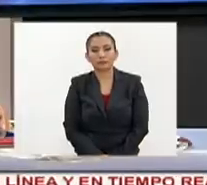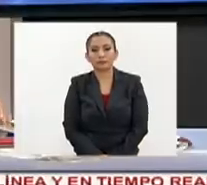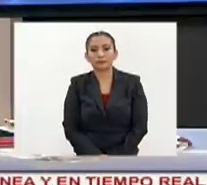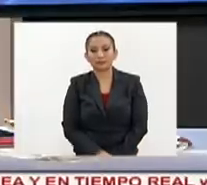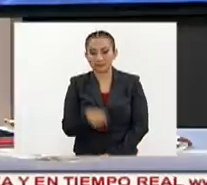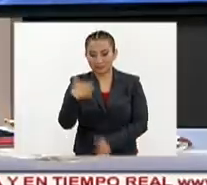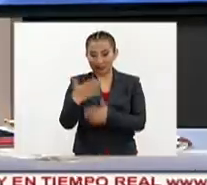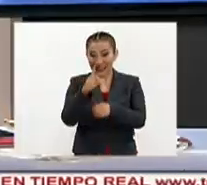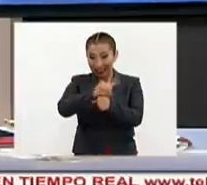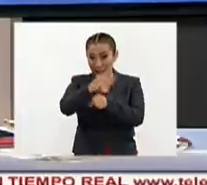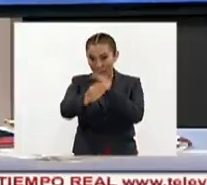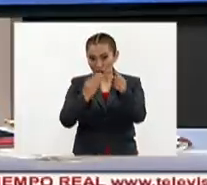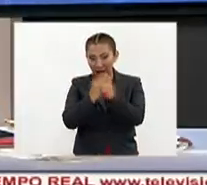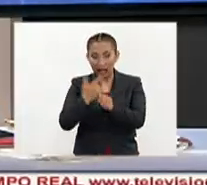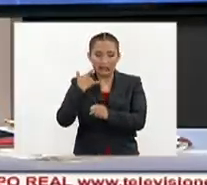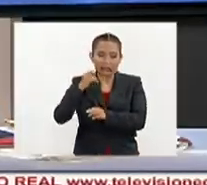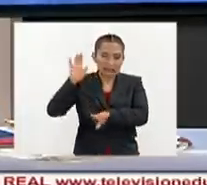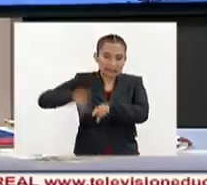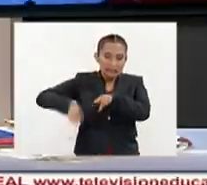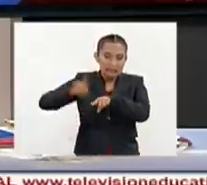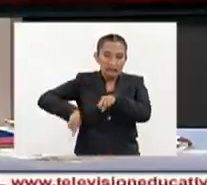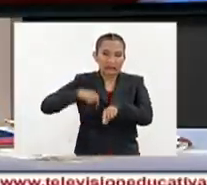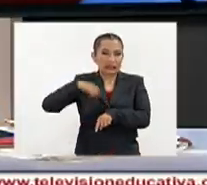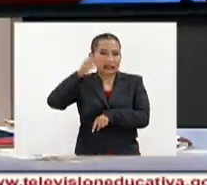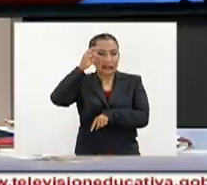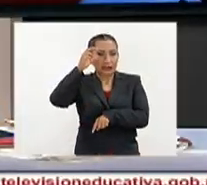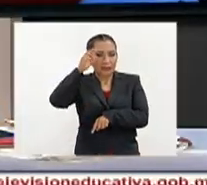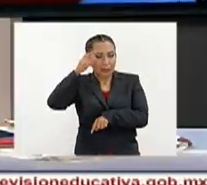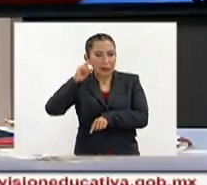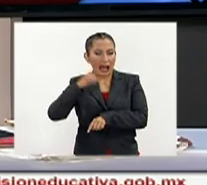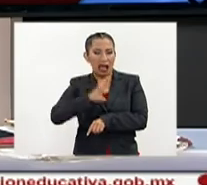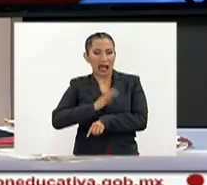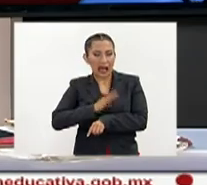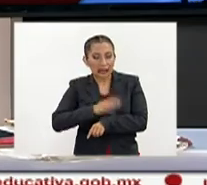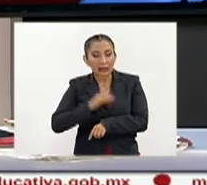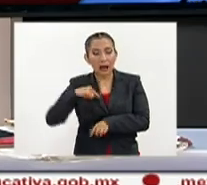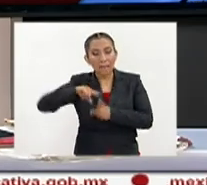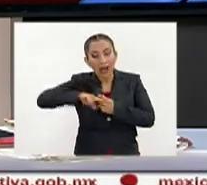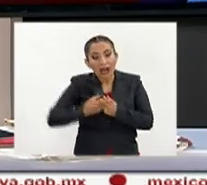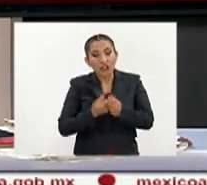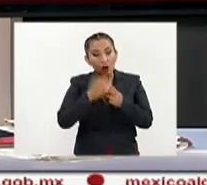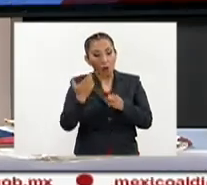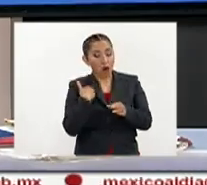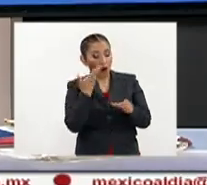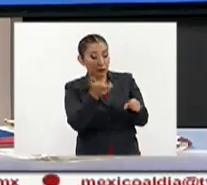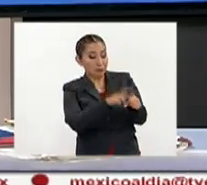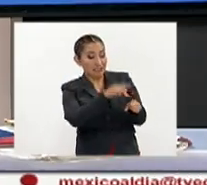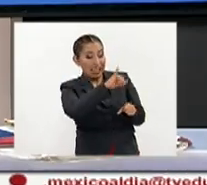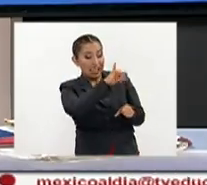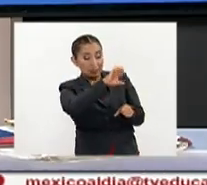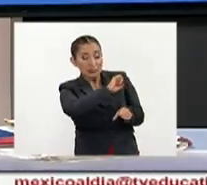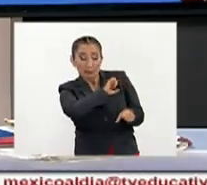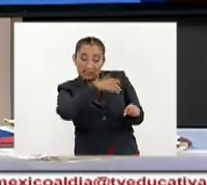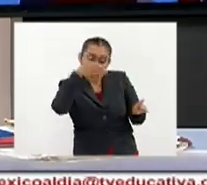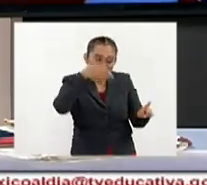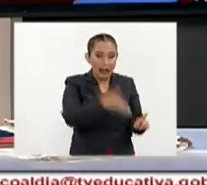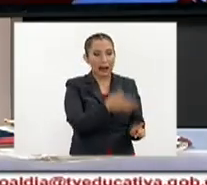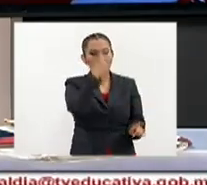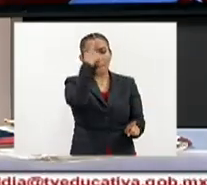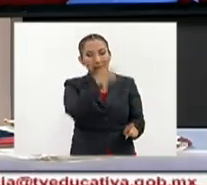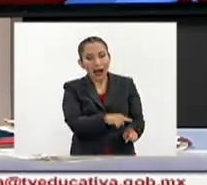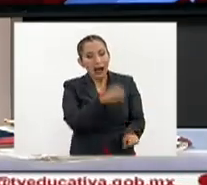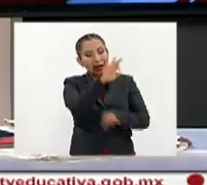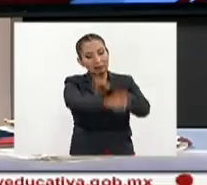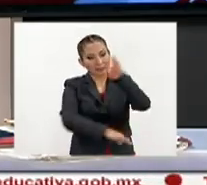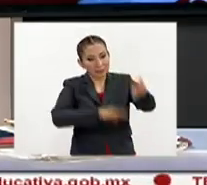En el marco del Día Mundial de la Lucha contra el Cáncer de Mama, inició operaciones en la Ciudad de México una clínica del IMSS especializada precisamente en